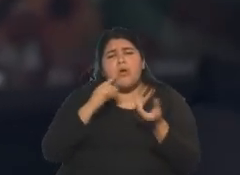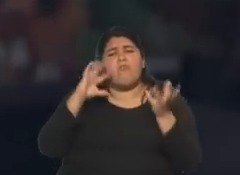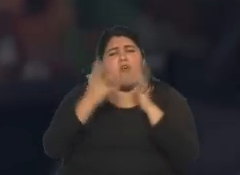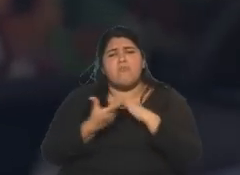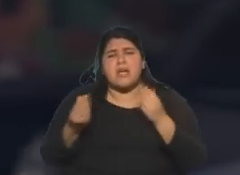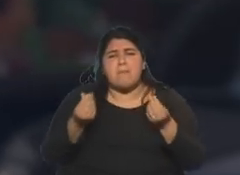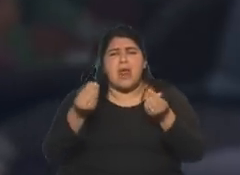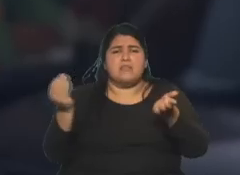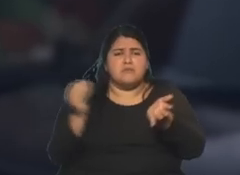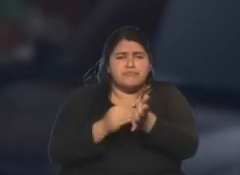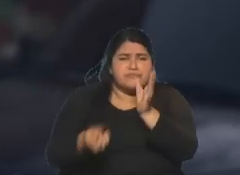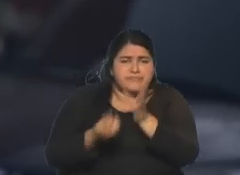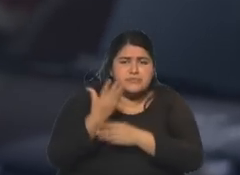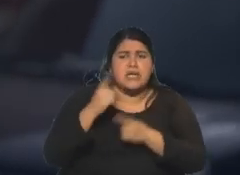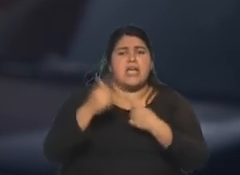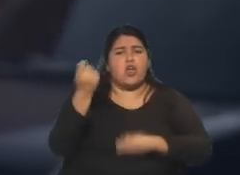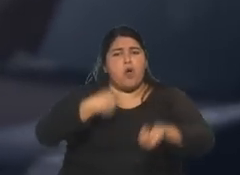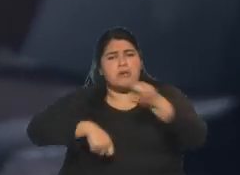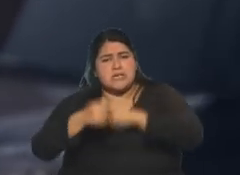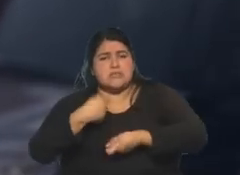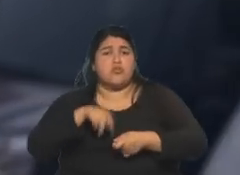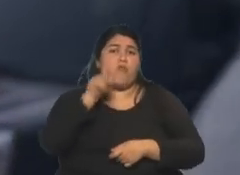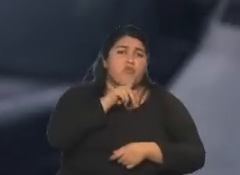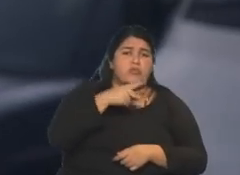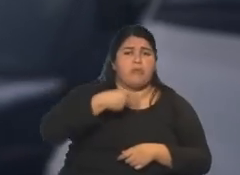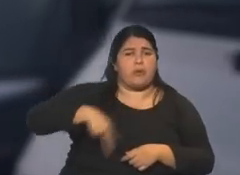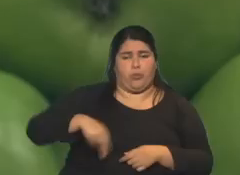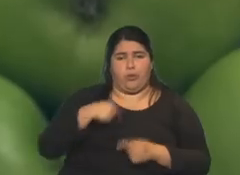de precios y en la comercialización de las frutas y las verduras.